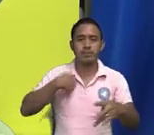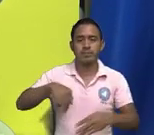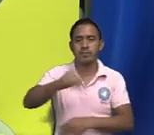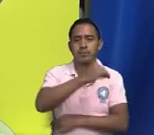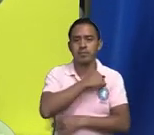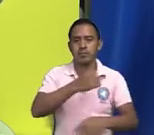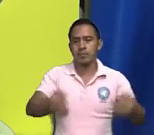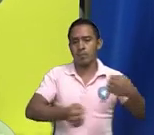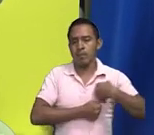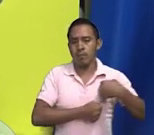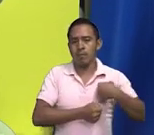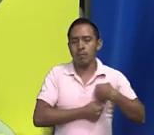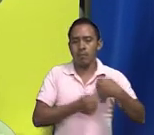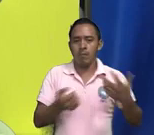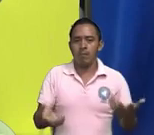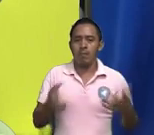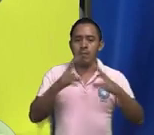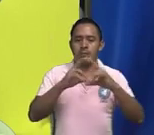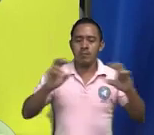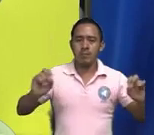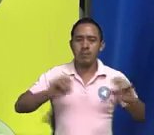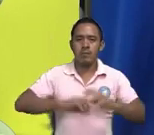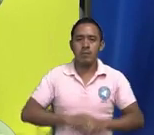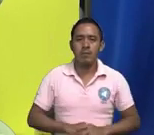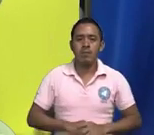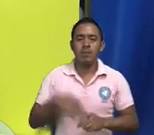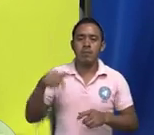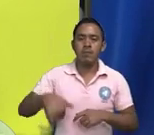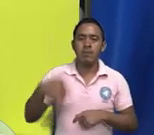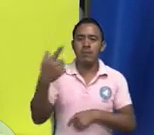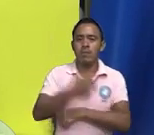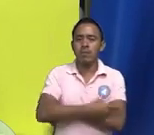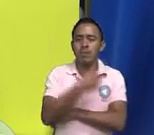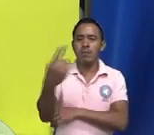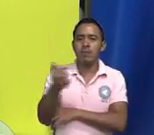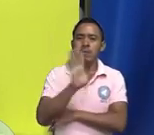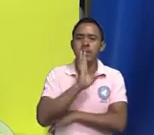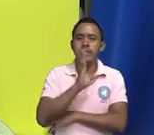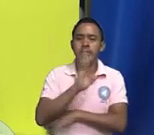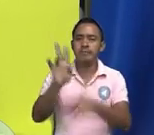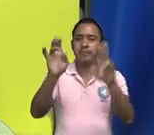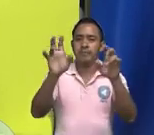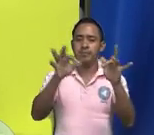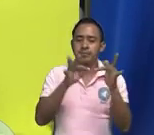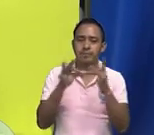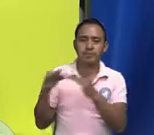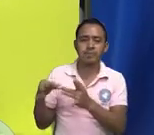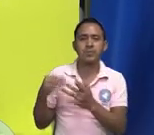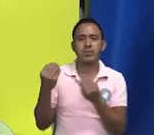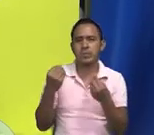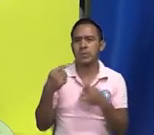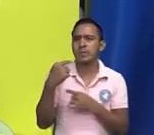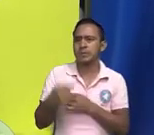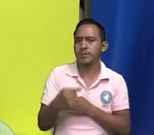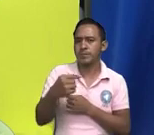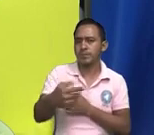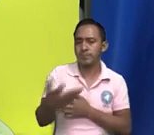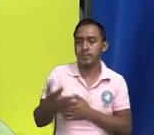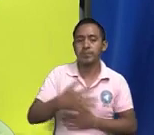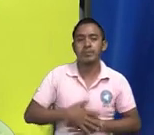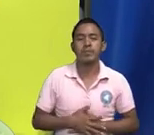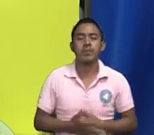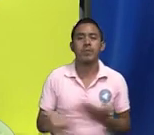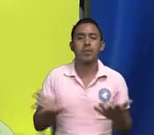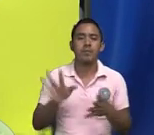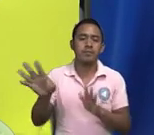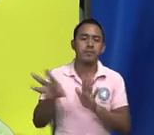del Ejército de Nicaragua. El día de hoy tenemos un tema muy especial, muy cotidiano, porque vamos a hablar de